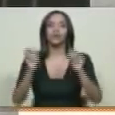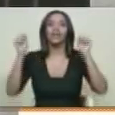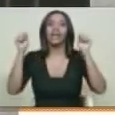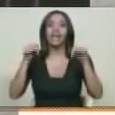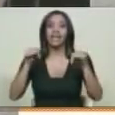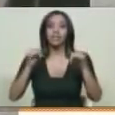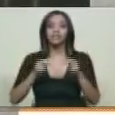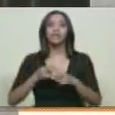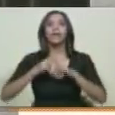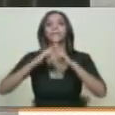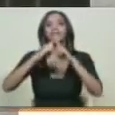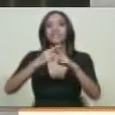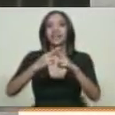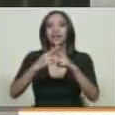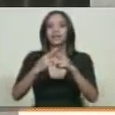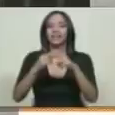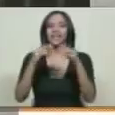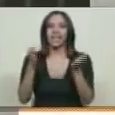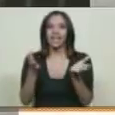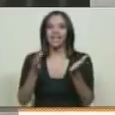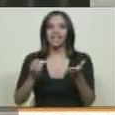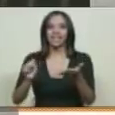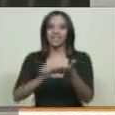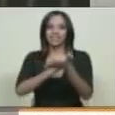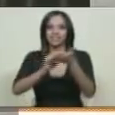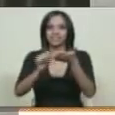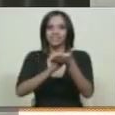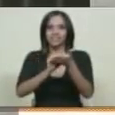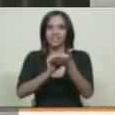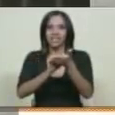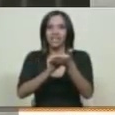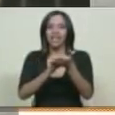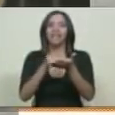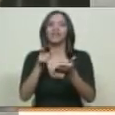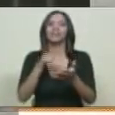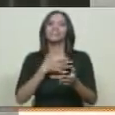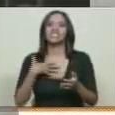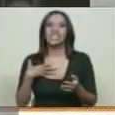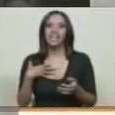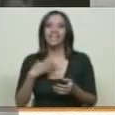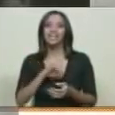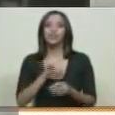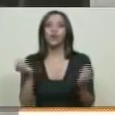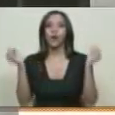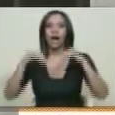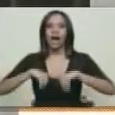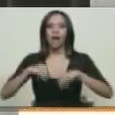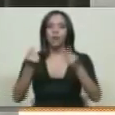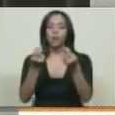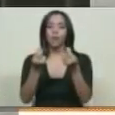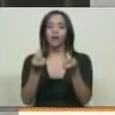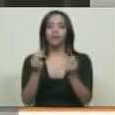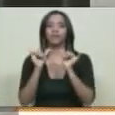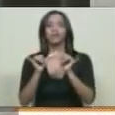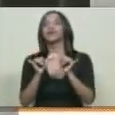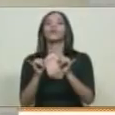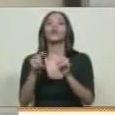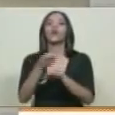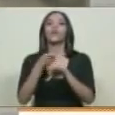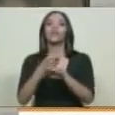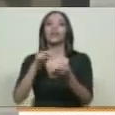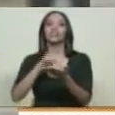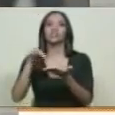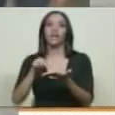puede prestar para que en la caja coloquen el precio que ellos les dé la gana y no el precio acordado que ellos mismos fijaron con el gobierno nacional.